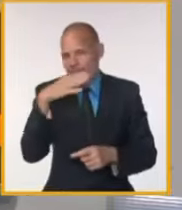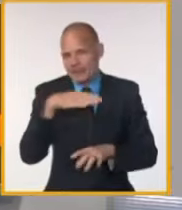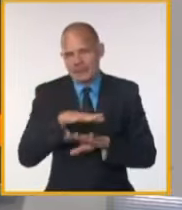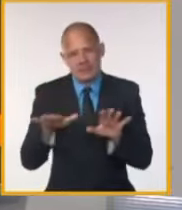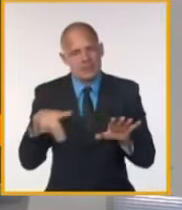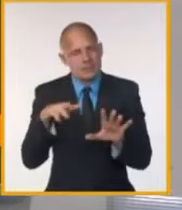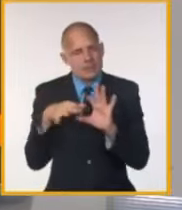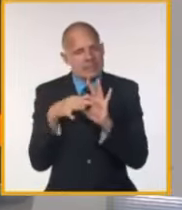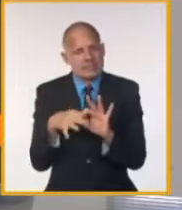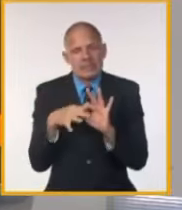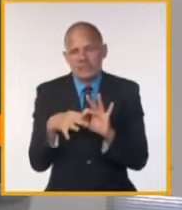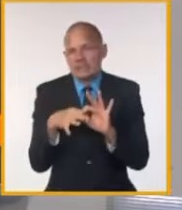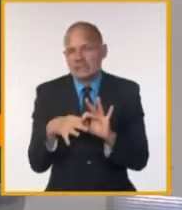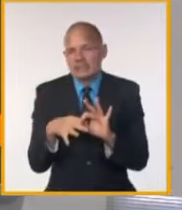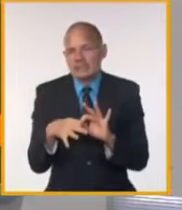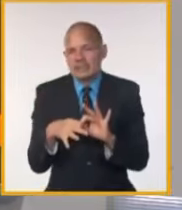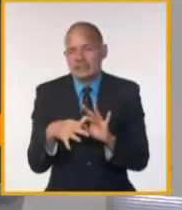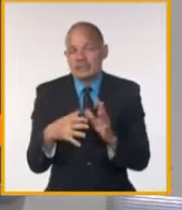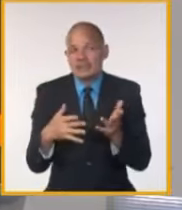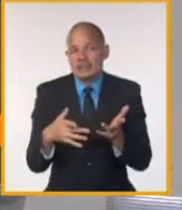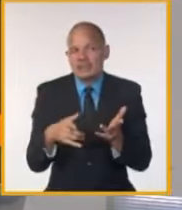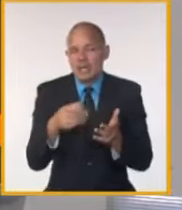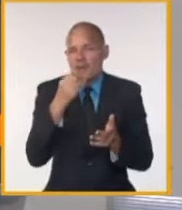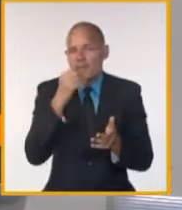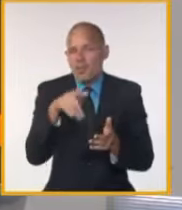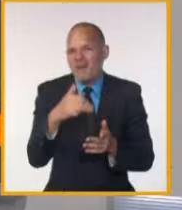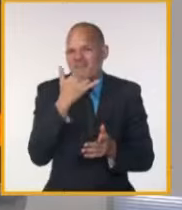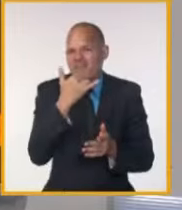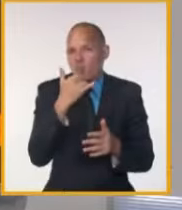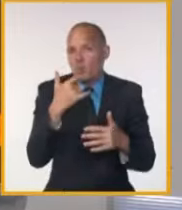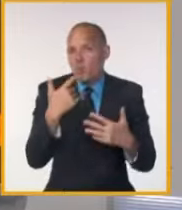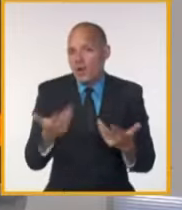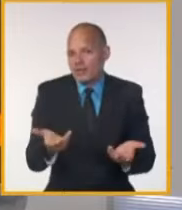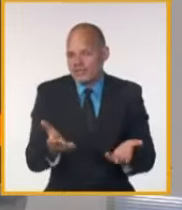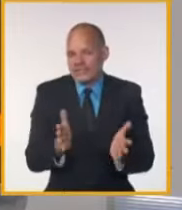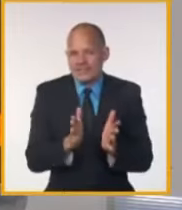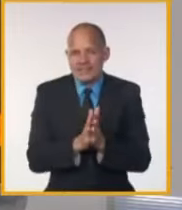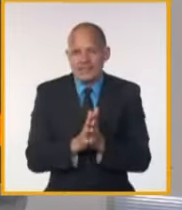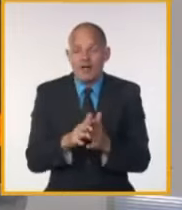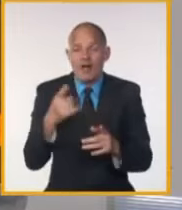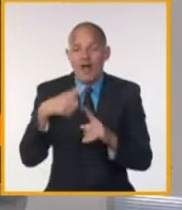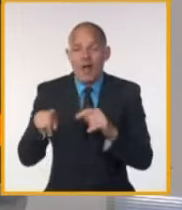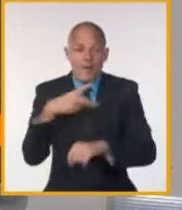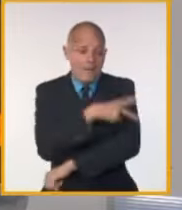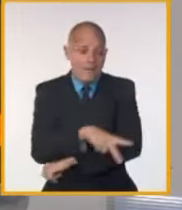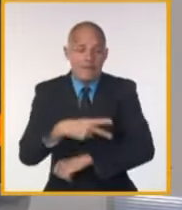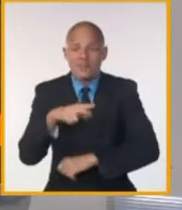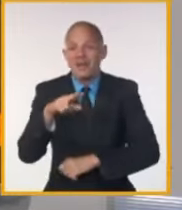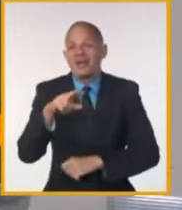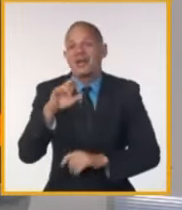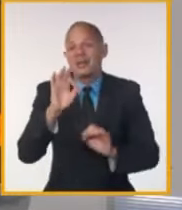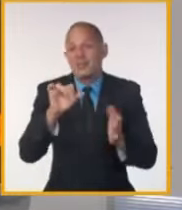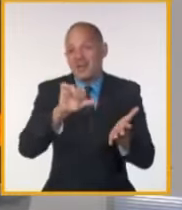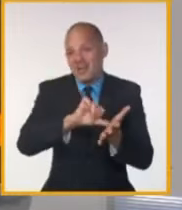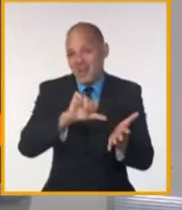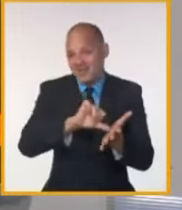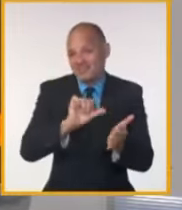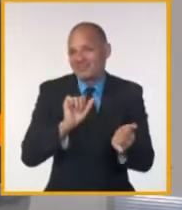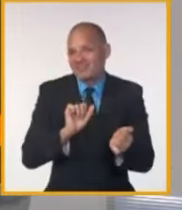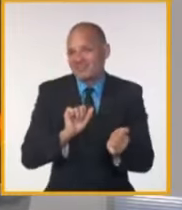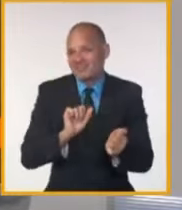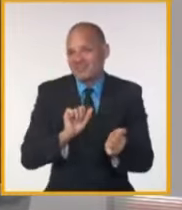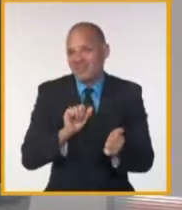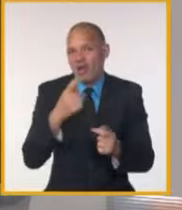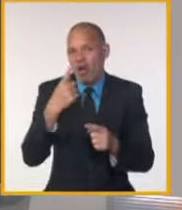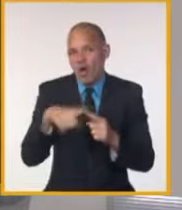medio sobre todo porque involucraría no solamente a Irán sino lo que representa por